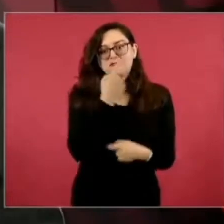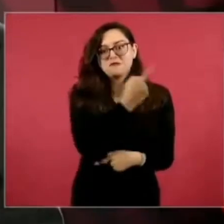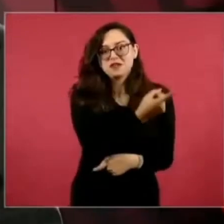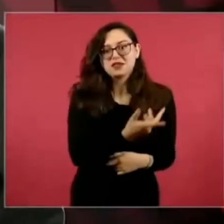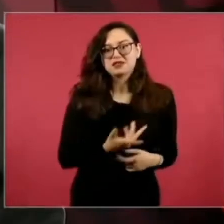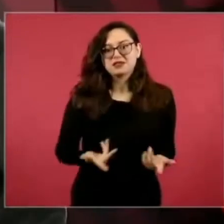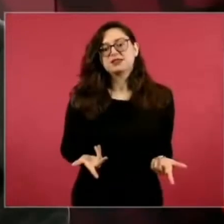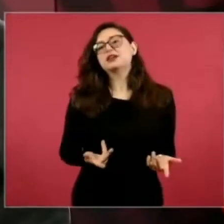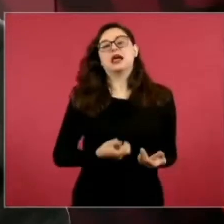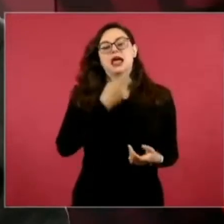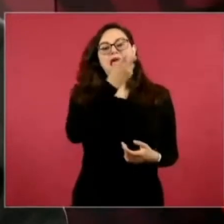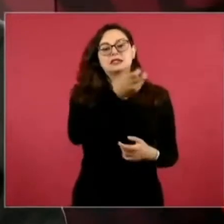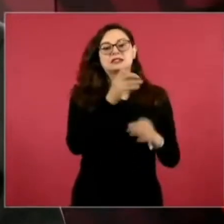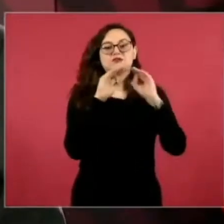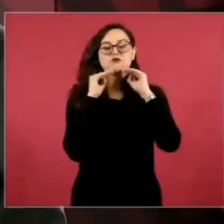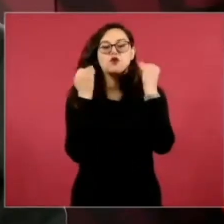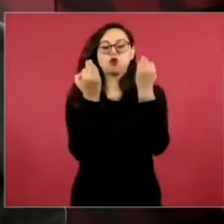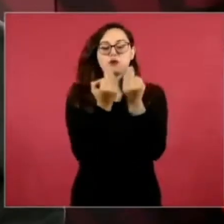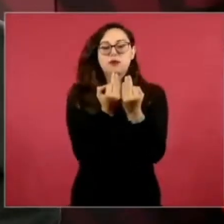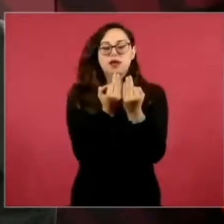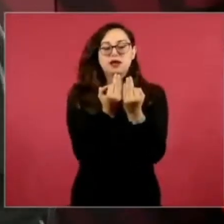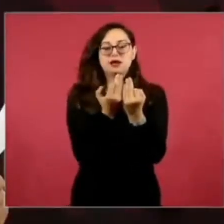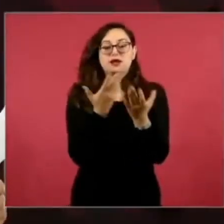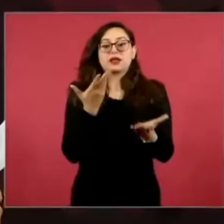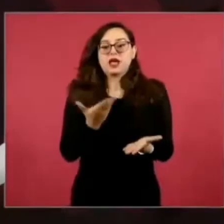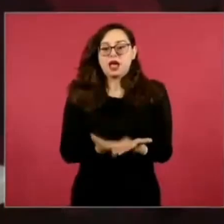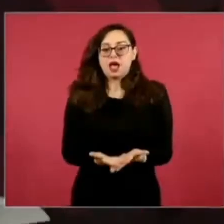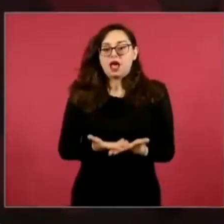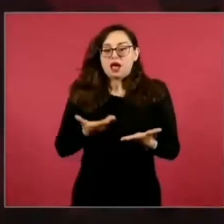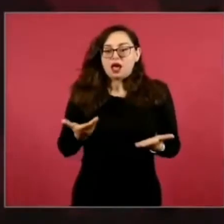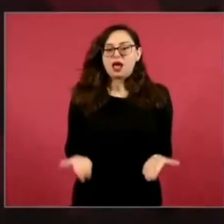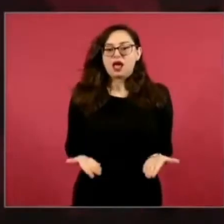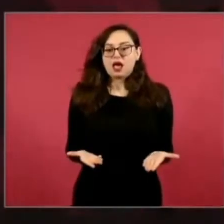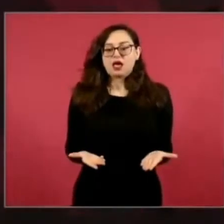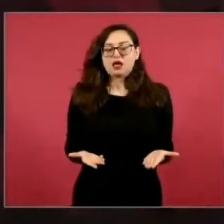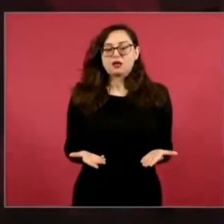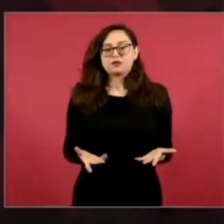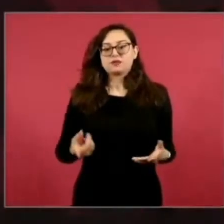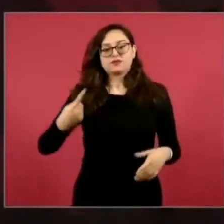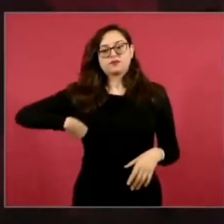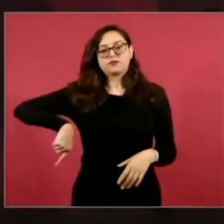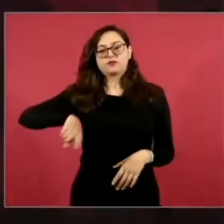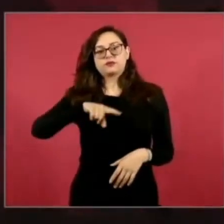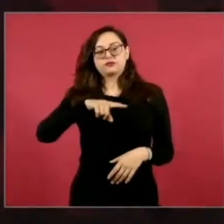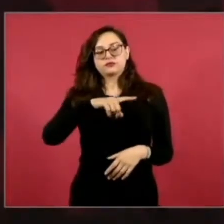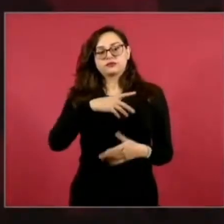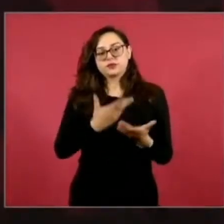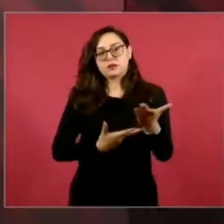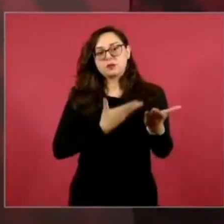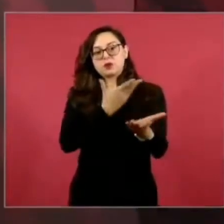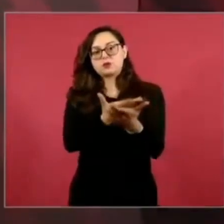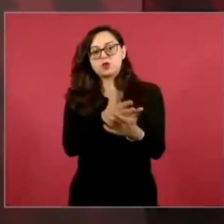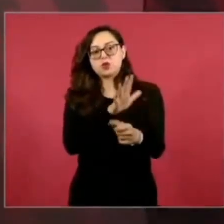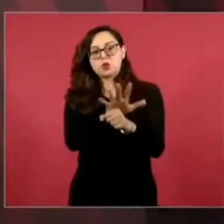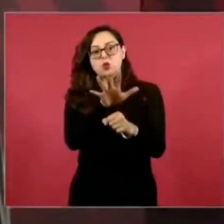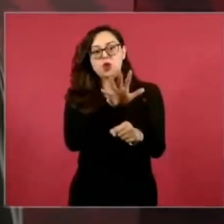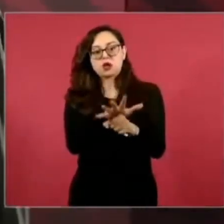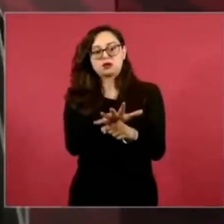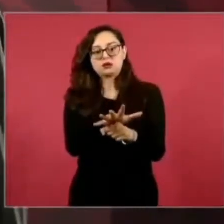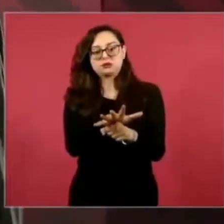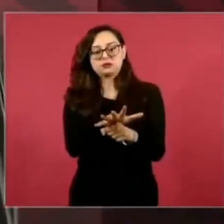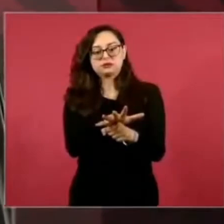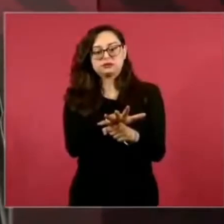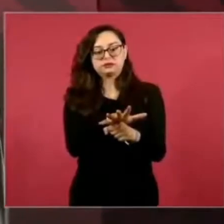porque ese es el modelo. Entonces, ahora lo que se está planteando es que no sean